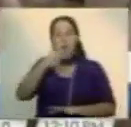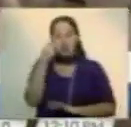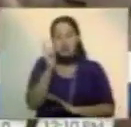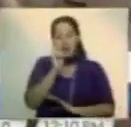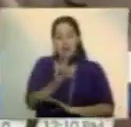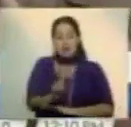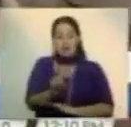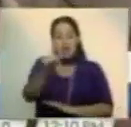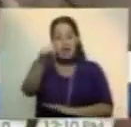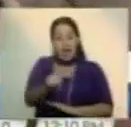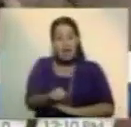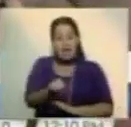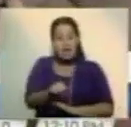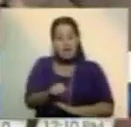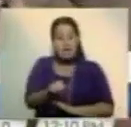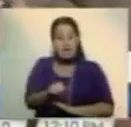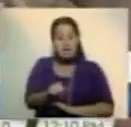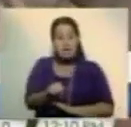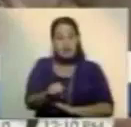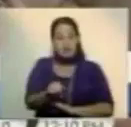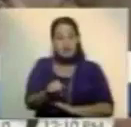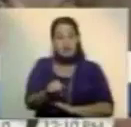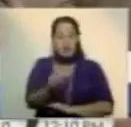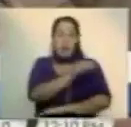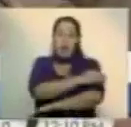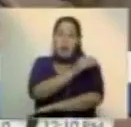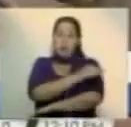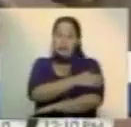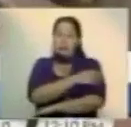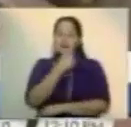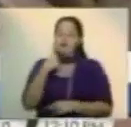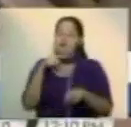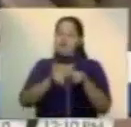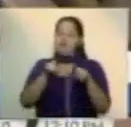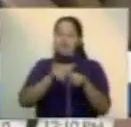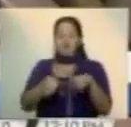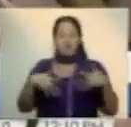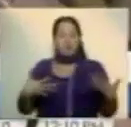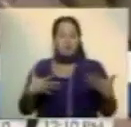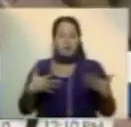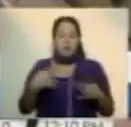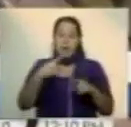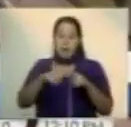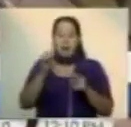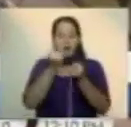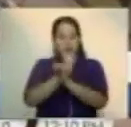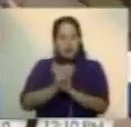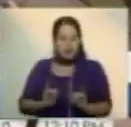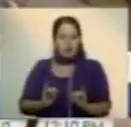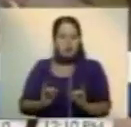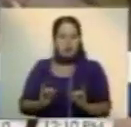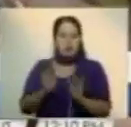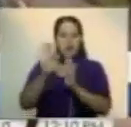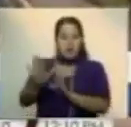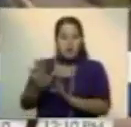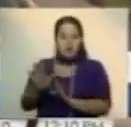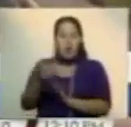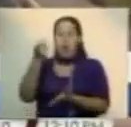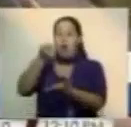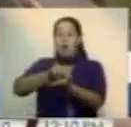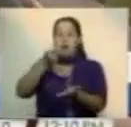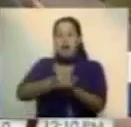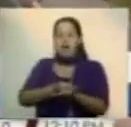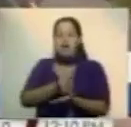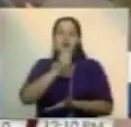ven aquí, ¿no? Y de parte de una oposición que está muy cuestionada. Pero independientemente de eso, a ellos los ha